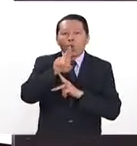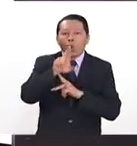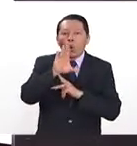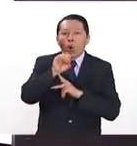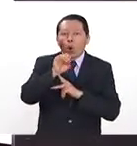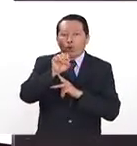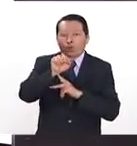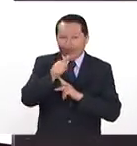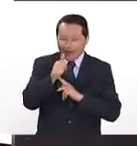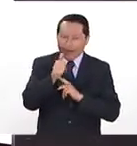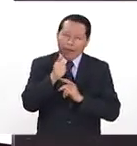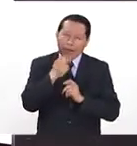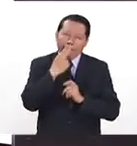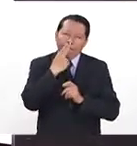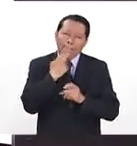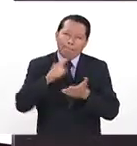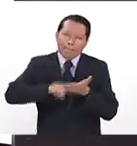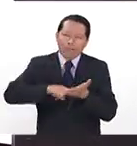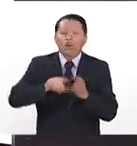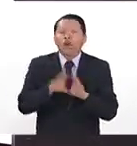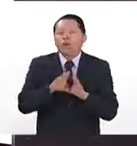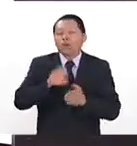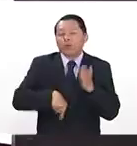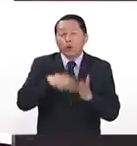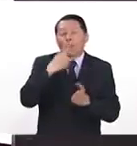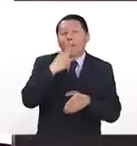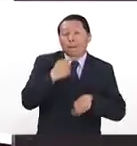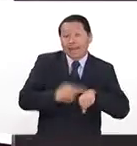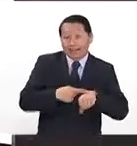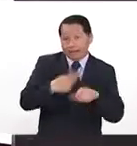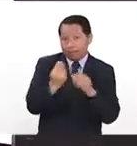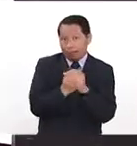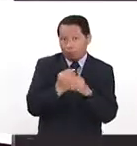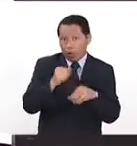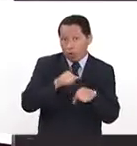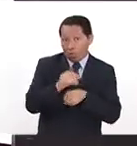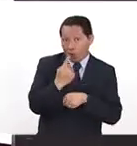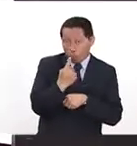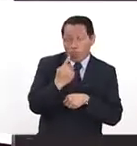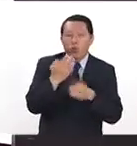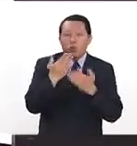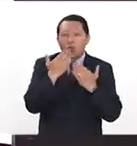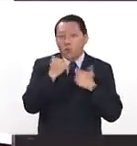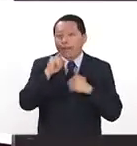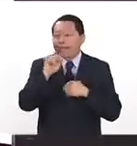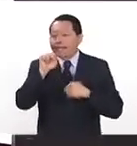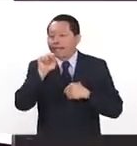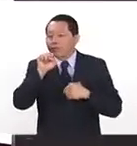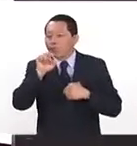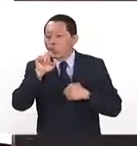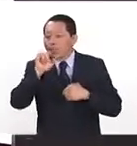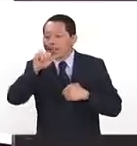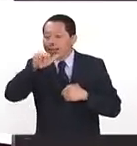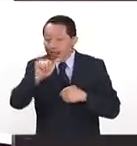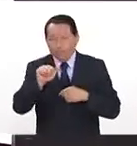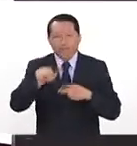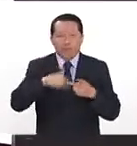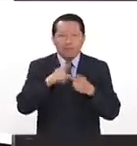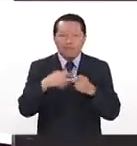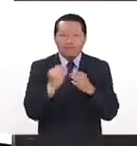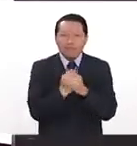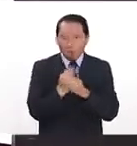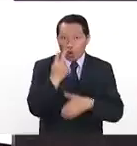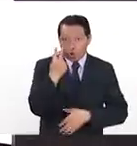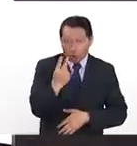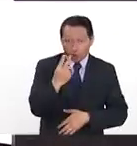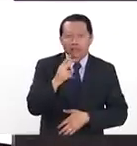por varias causas. Una de ellas, como en la diabetes tipo 1, donde hay una ausencia absoluta de insulina. Y en el caso de diabetes tipo 2, por ejemplo, una